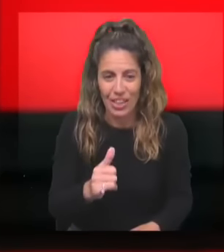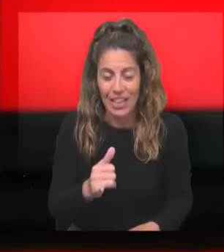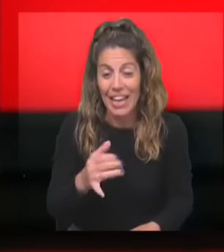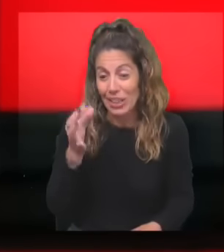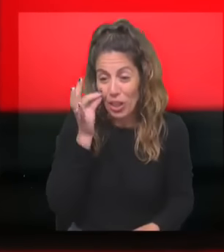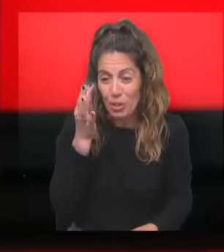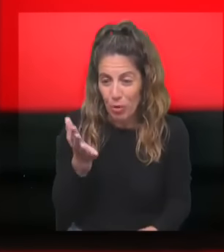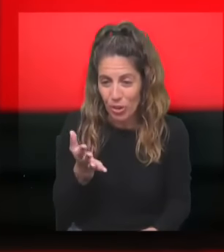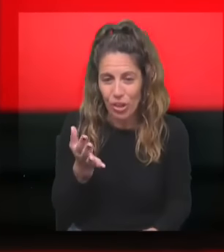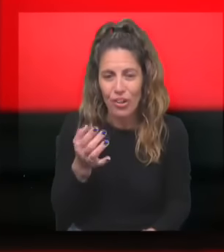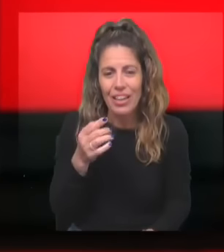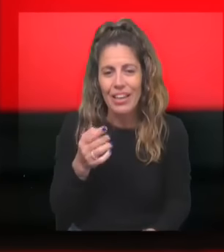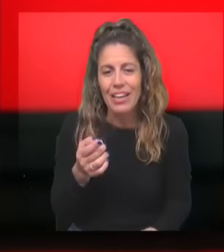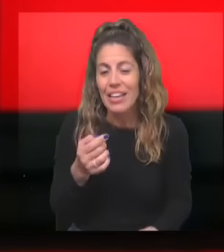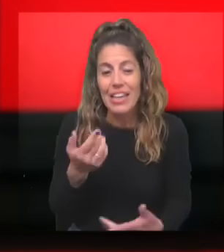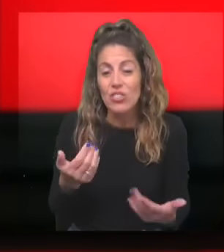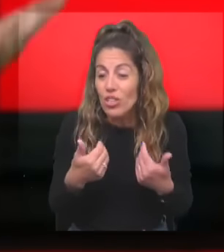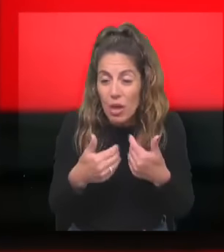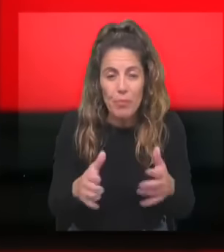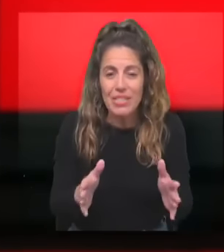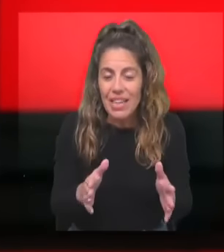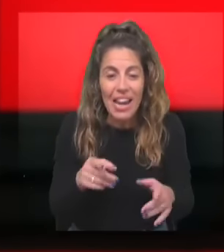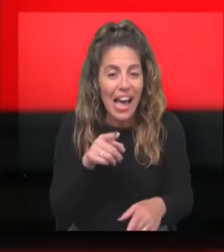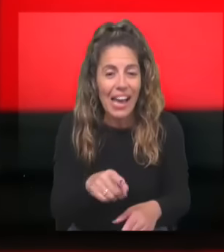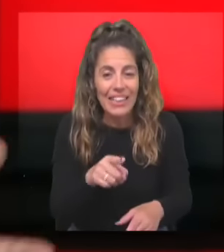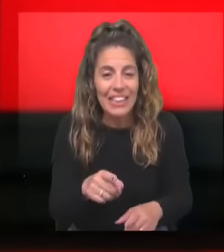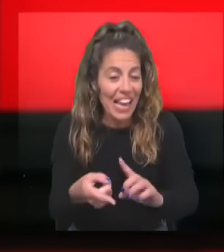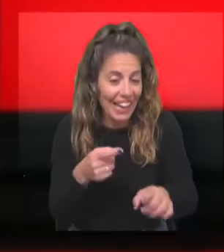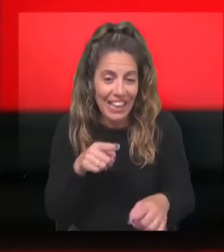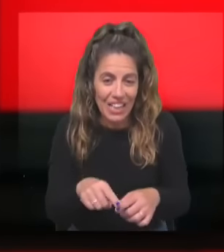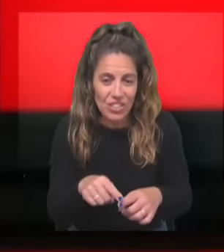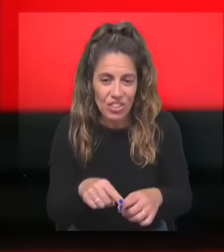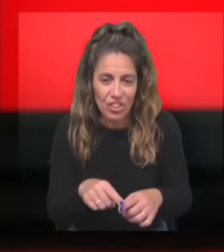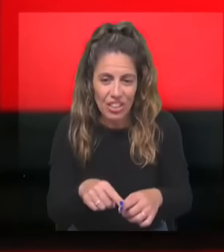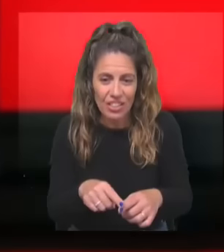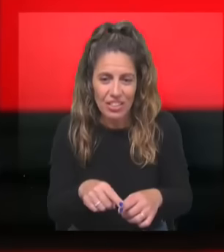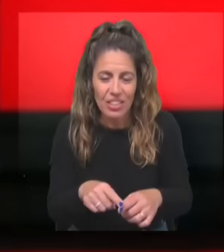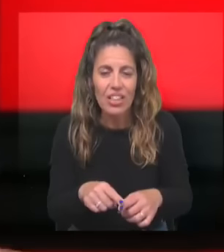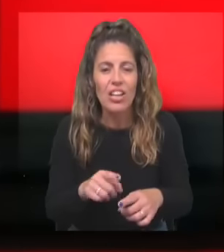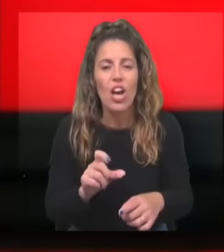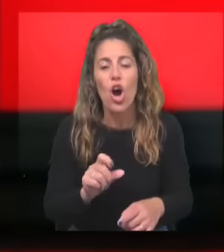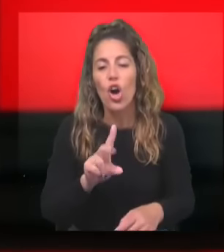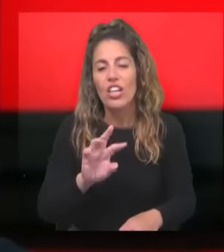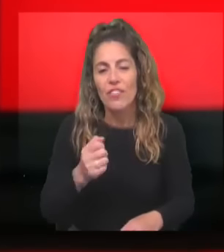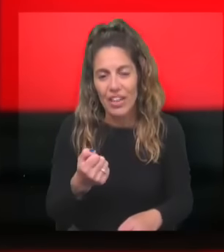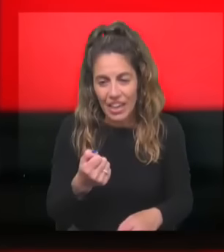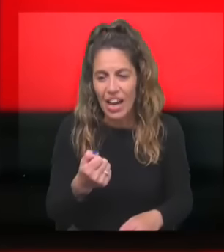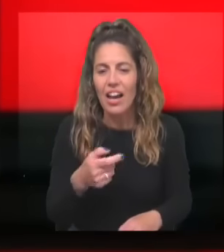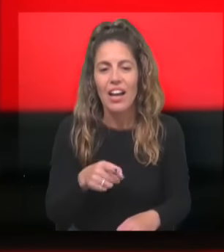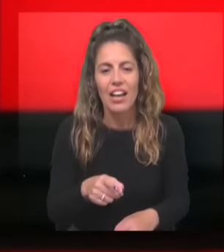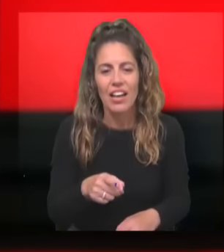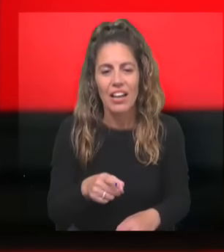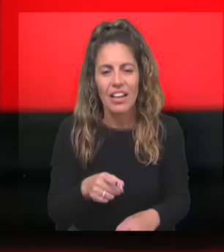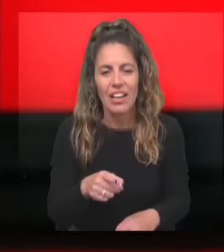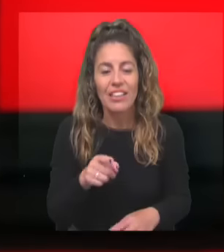testimonio. Y esa misma tarde empezaron un poco las relaciones con un gran amigo, Efraín Olivera, que acaba de fallecer. Él